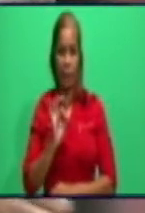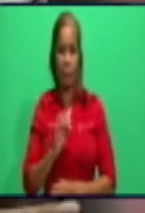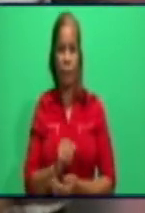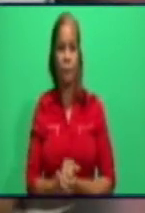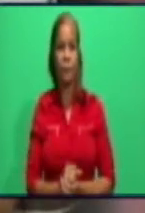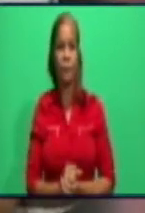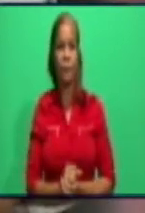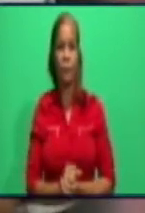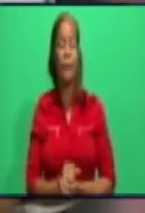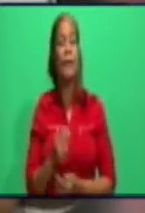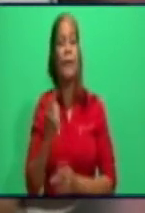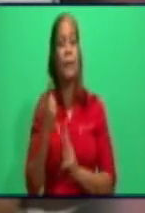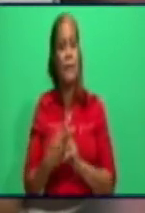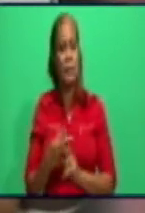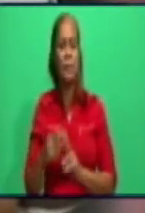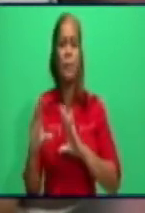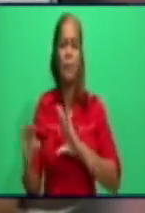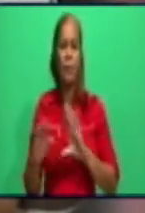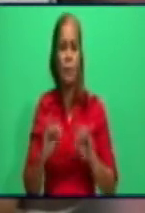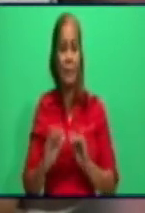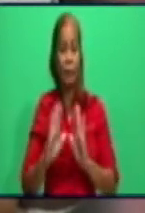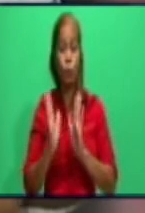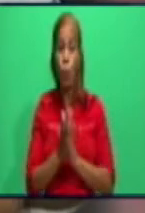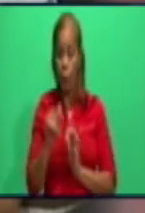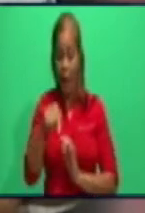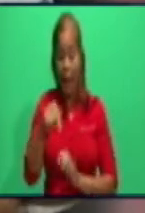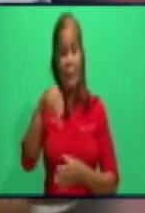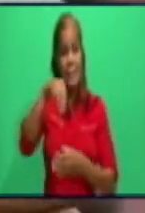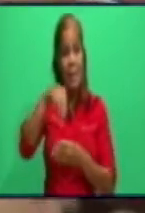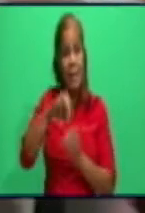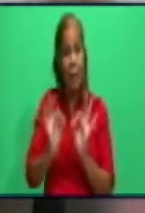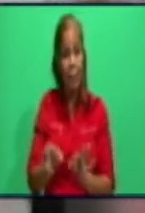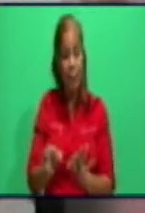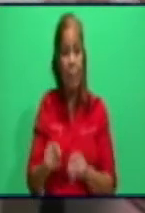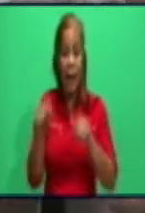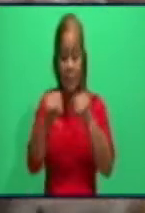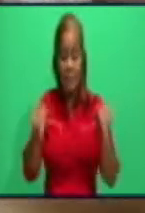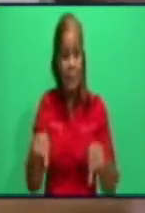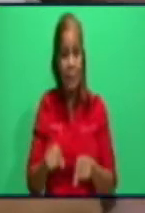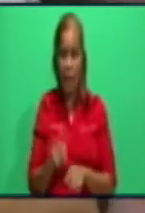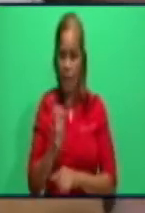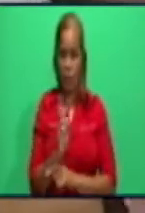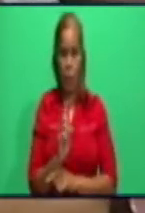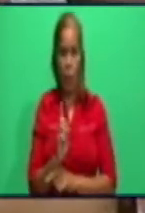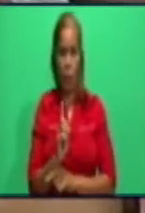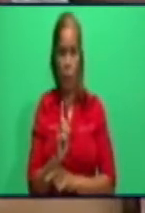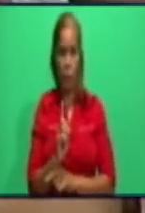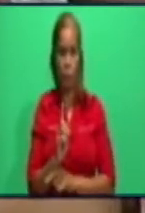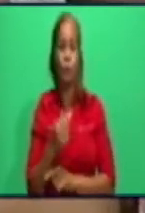Y decir que no todas están ubicadas en la misma sala, porque cuando se habla del número 13, estoy hablando de la historia